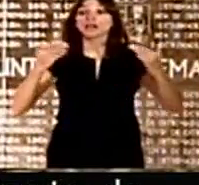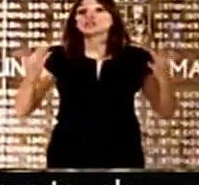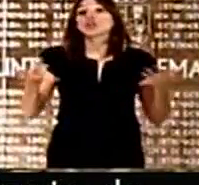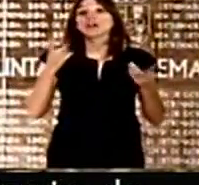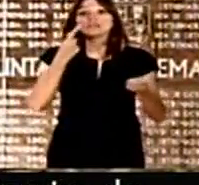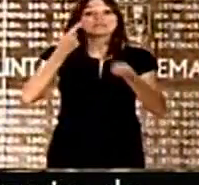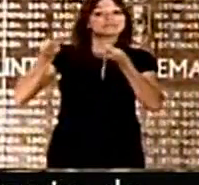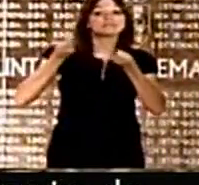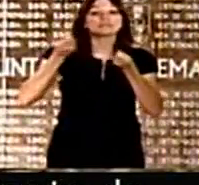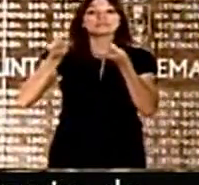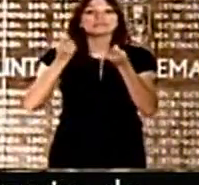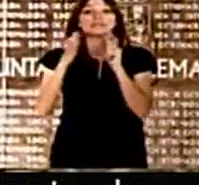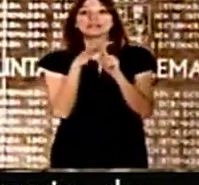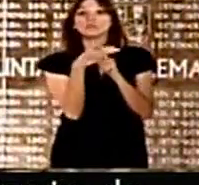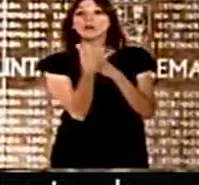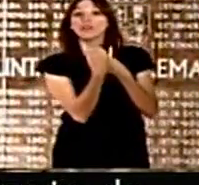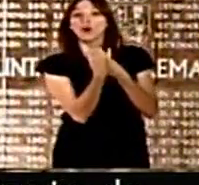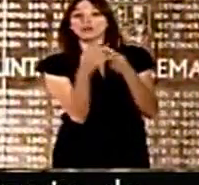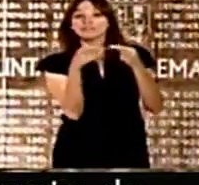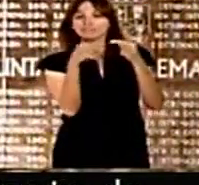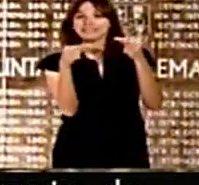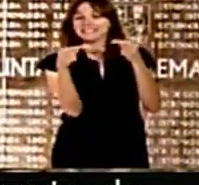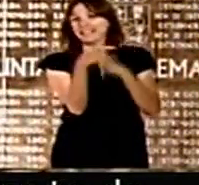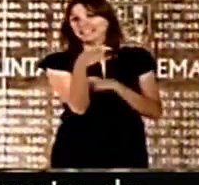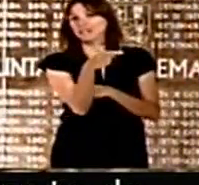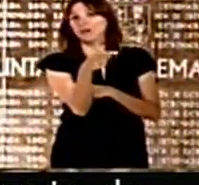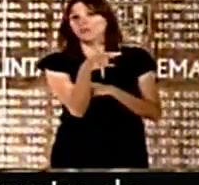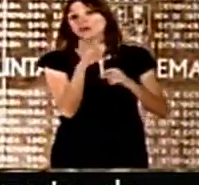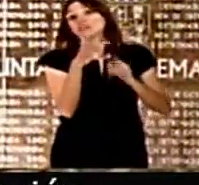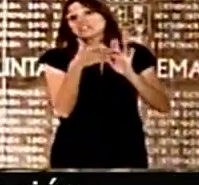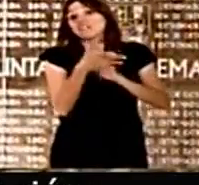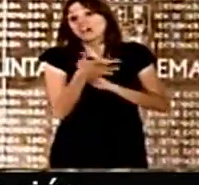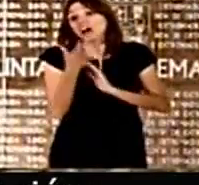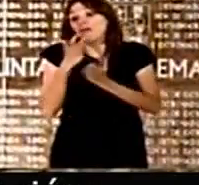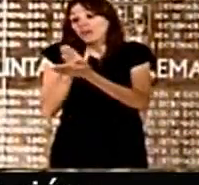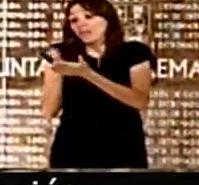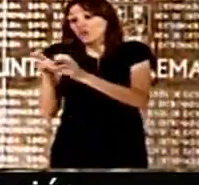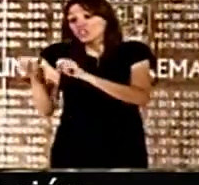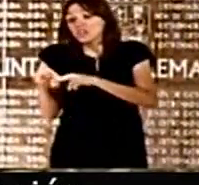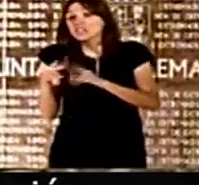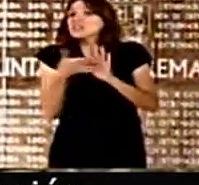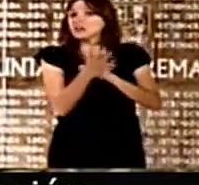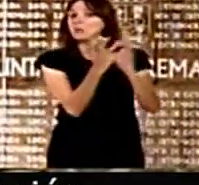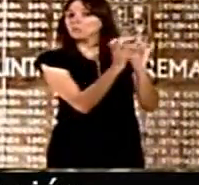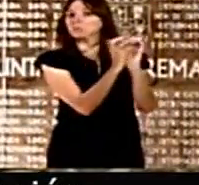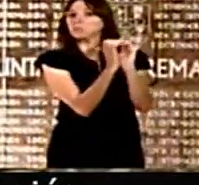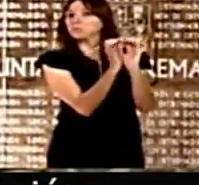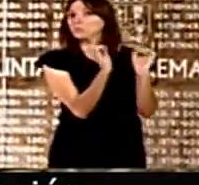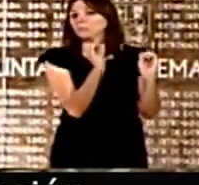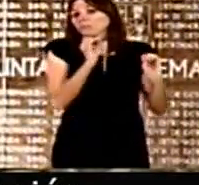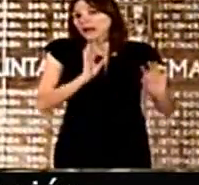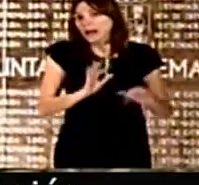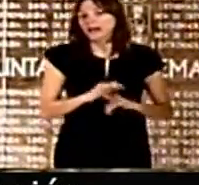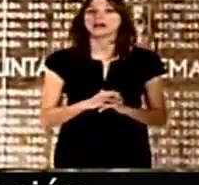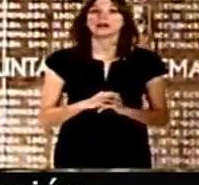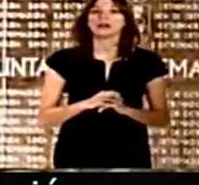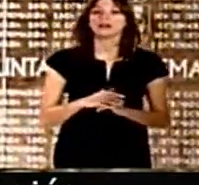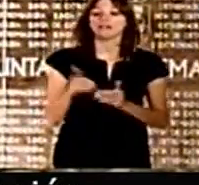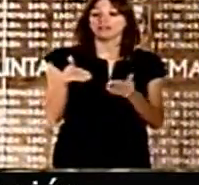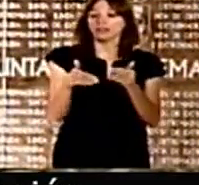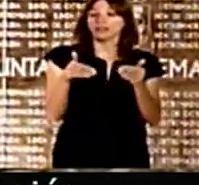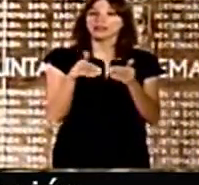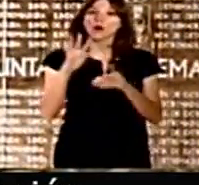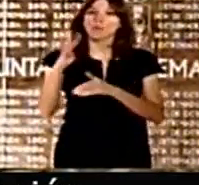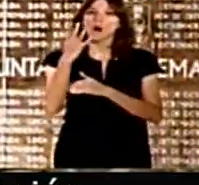dentro de la situación desfavorable en general que es no van mal. Vamos a esperar que terminen esas negociaciones. Hay una cuarta reunión que está puesta